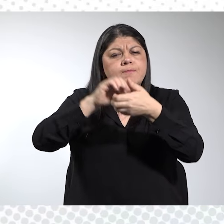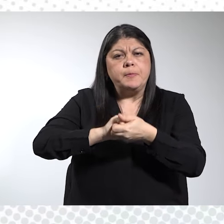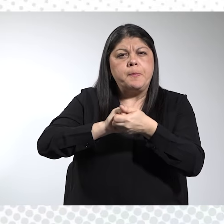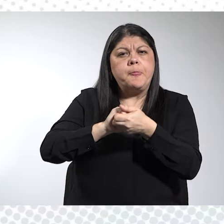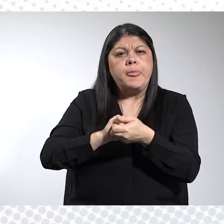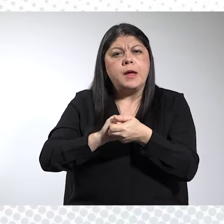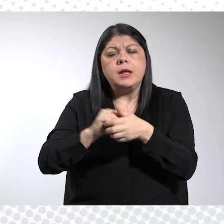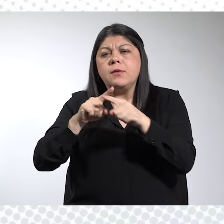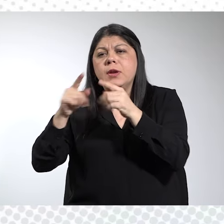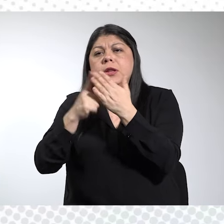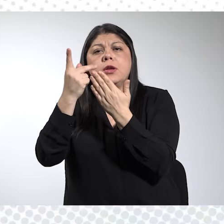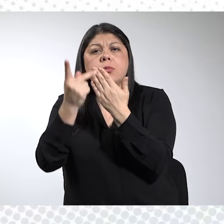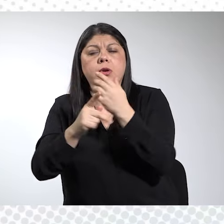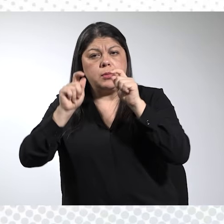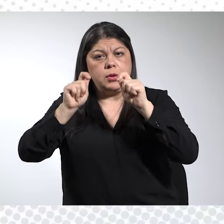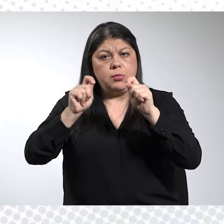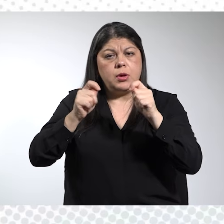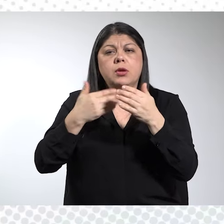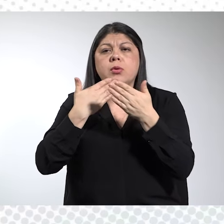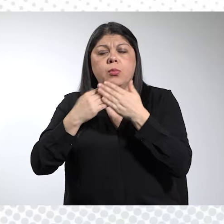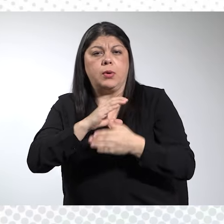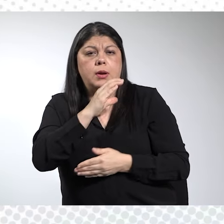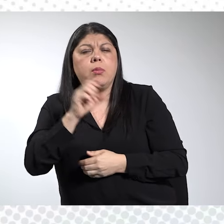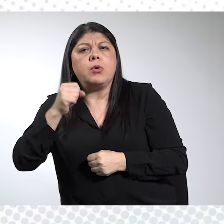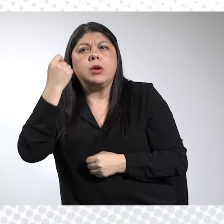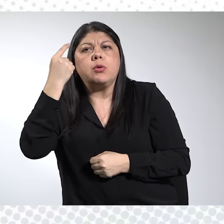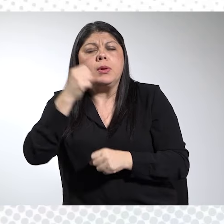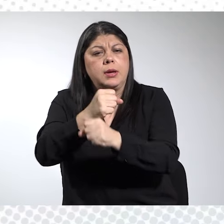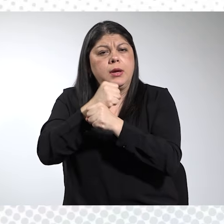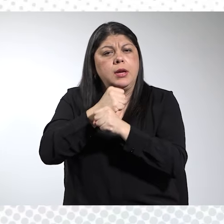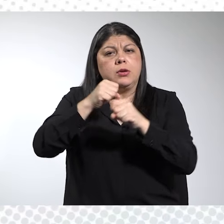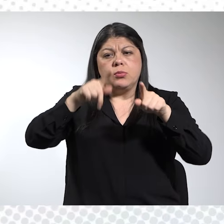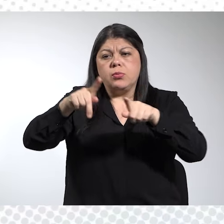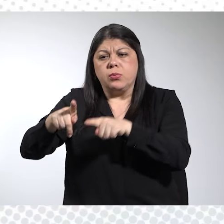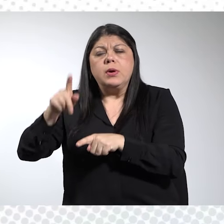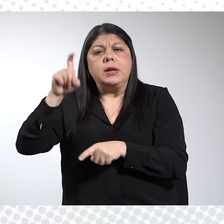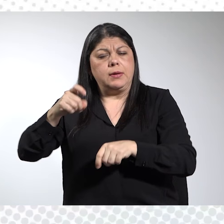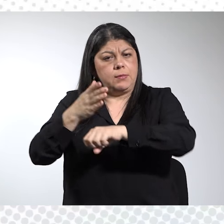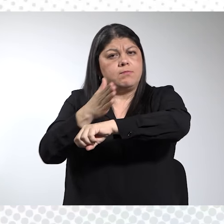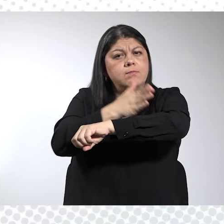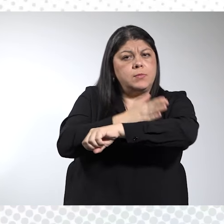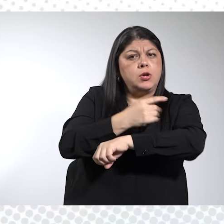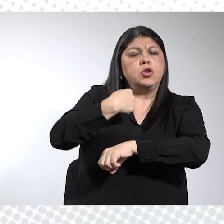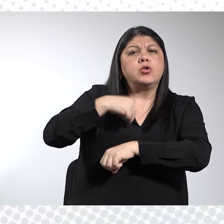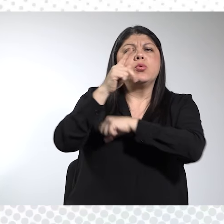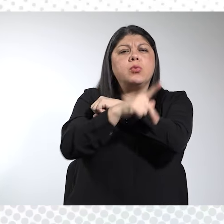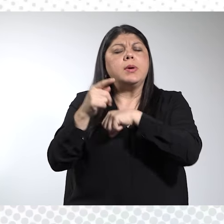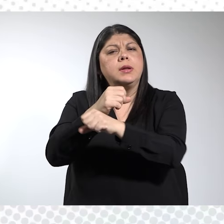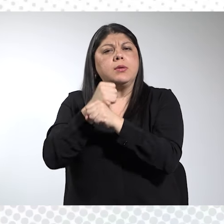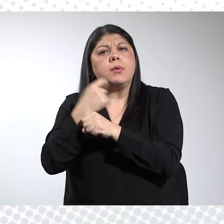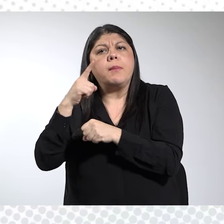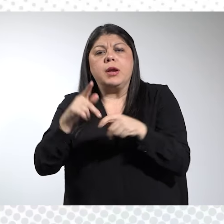completar con los programas de educación de calidad, el poder comprender que la seguridad ciudadana de este país debe mejorar, debemos ser un